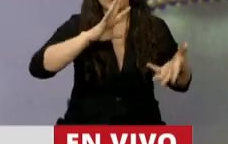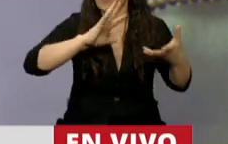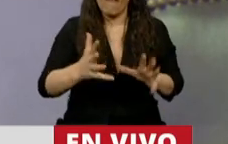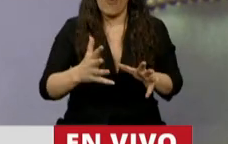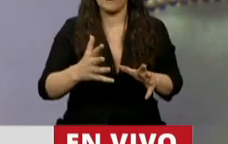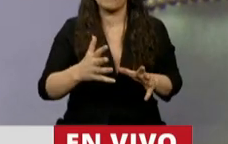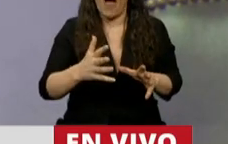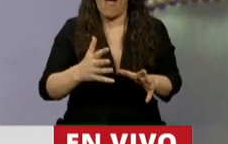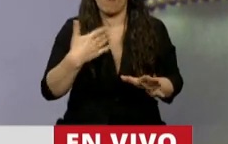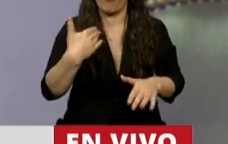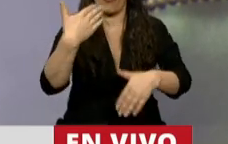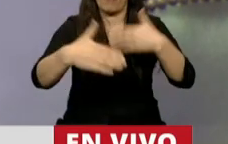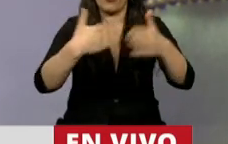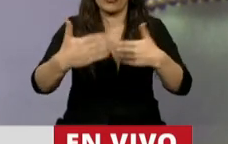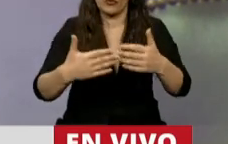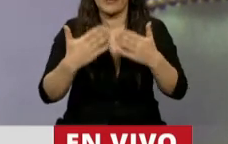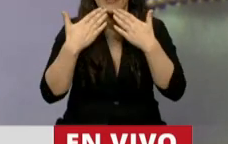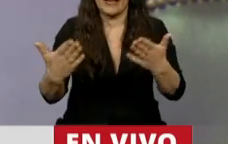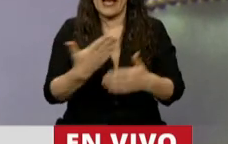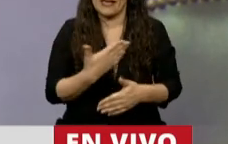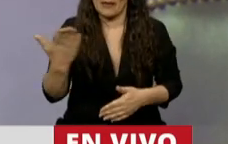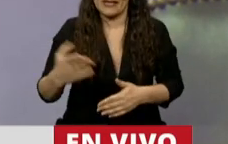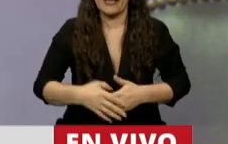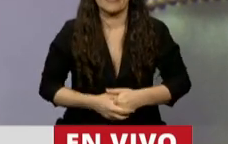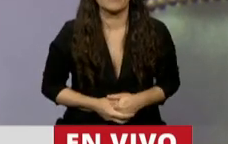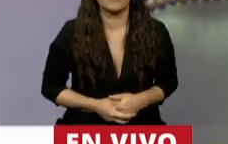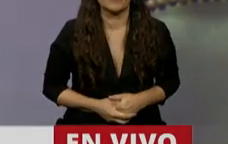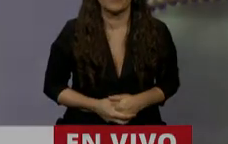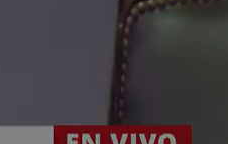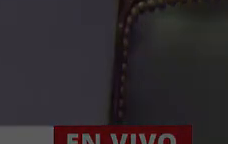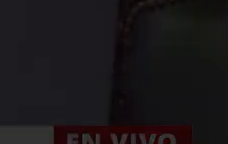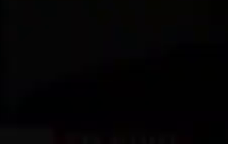que vamos a poder evolucionar. Gracias, presidente. Muchas gracias, diputada.